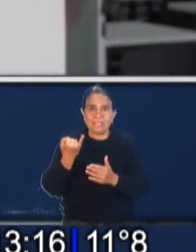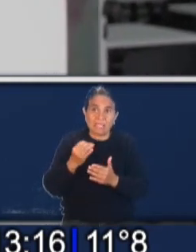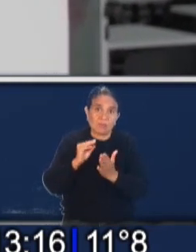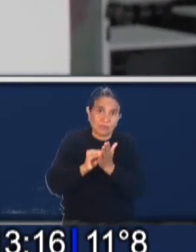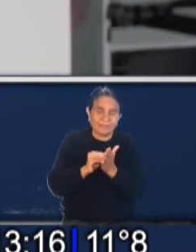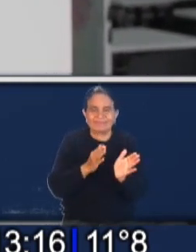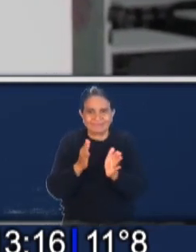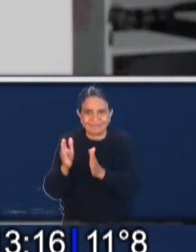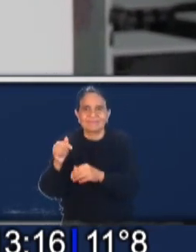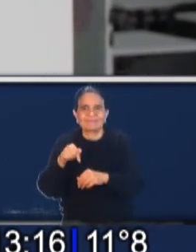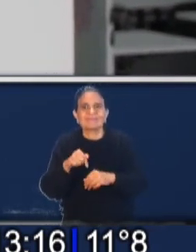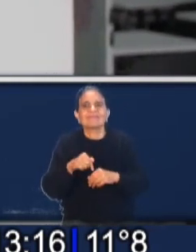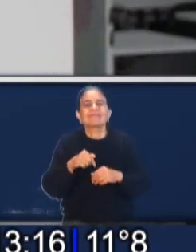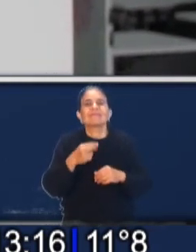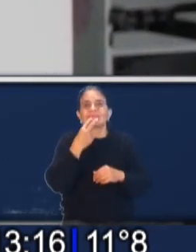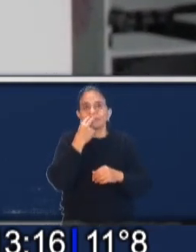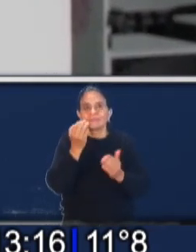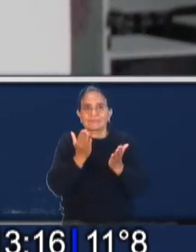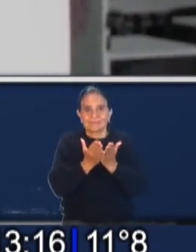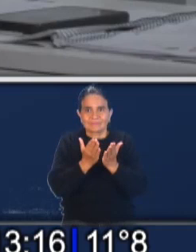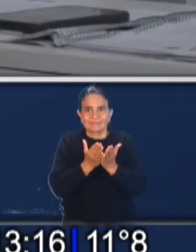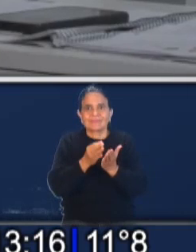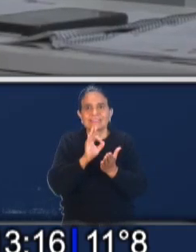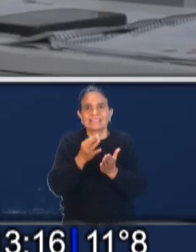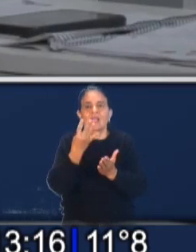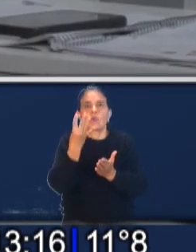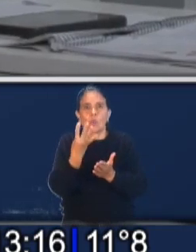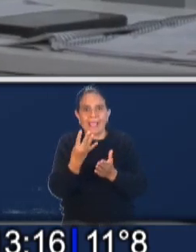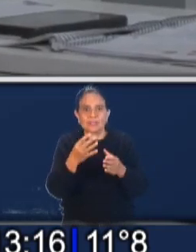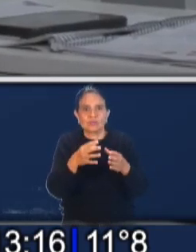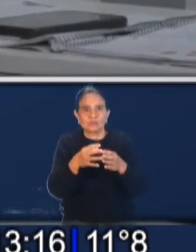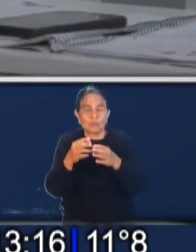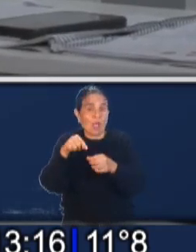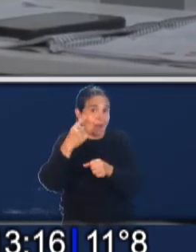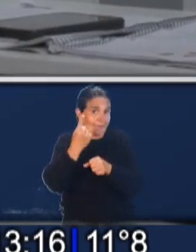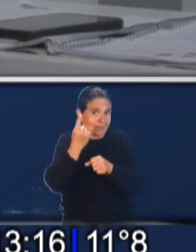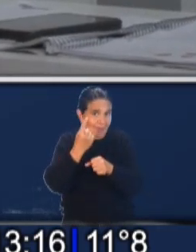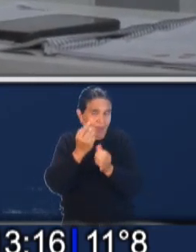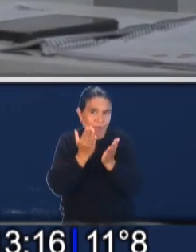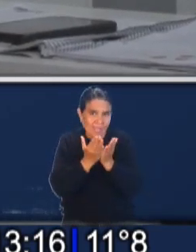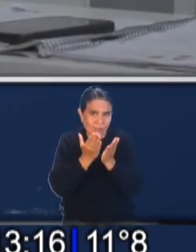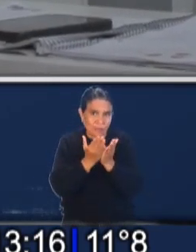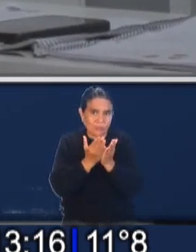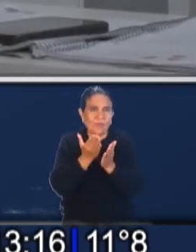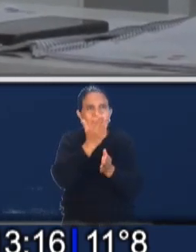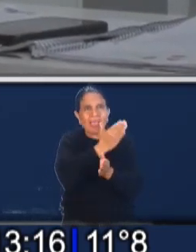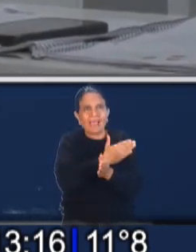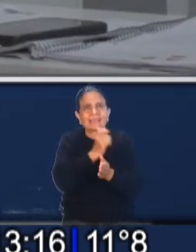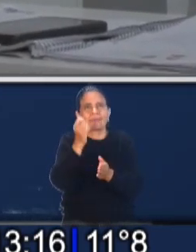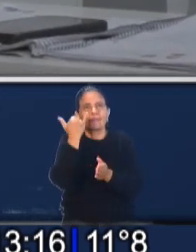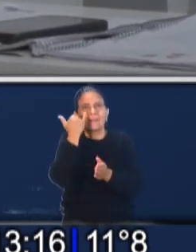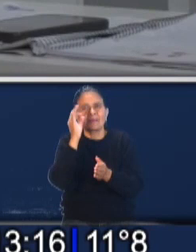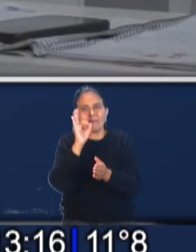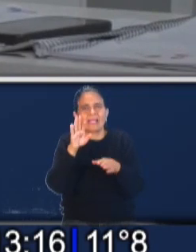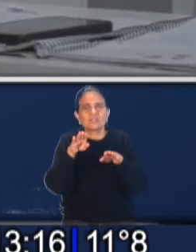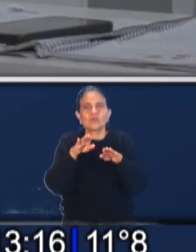mira, sé que la cursada son 4 cuatrimestres, estamos ahora en el primero. Hicimos en mayo el curso de